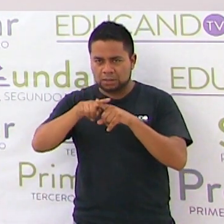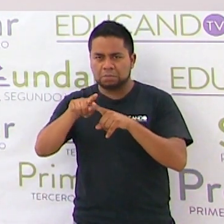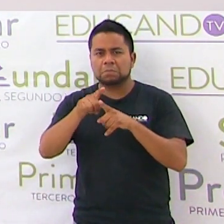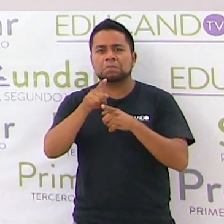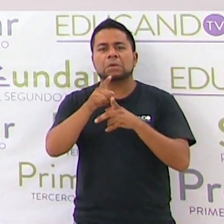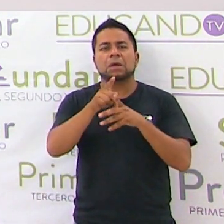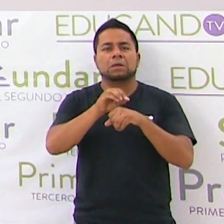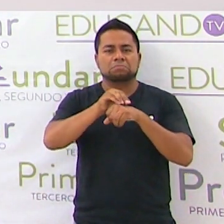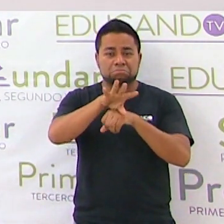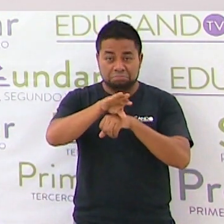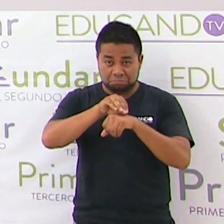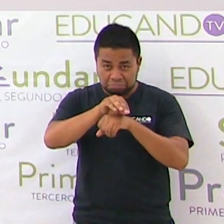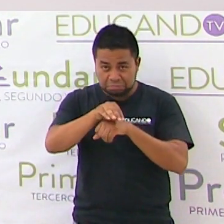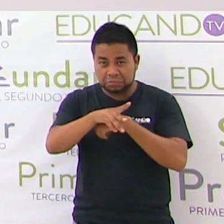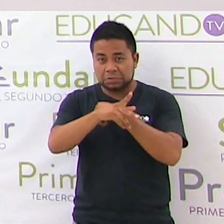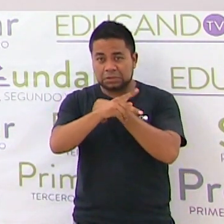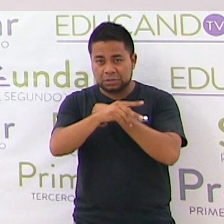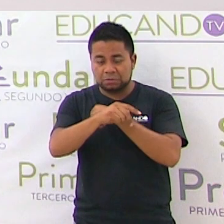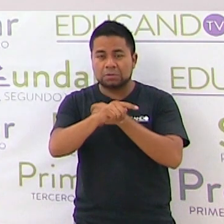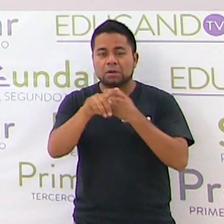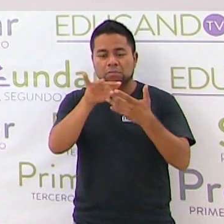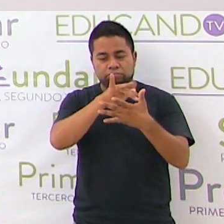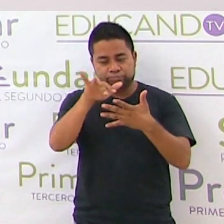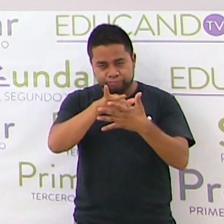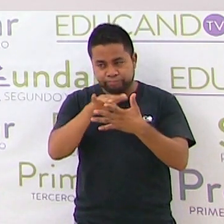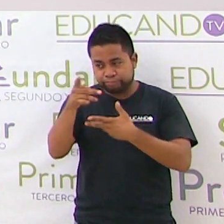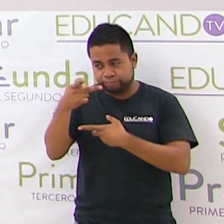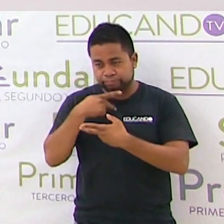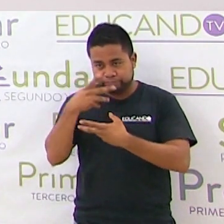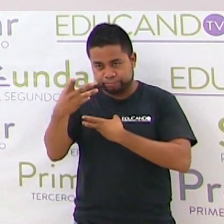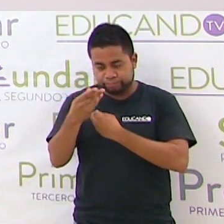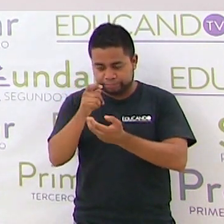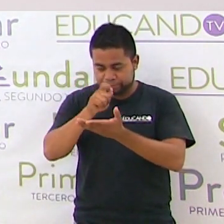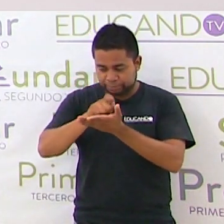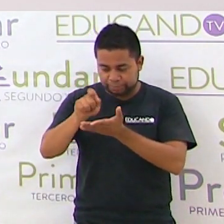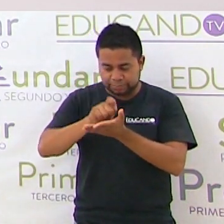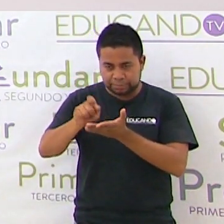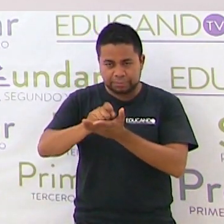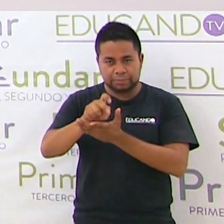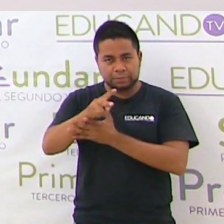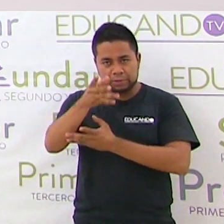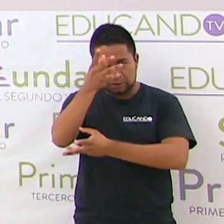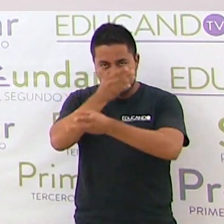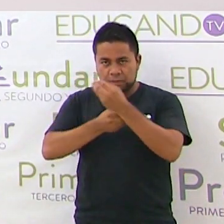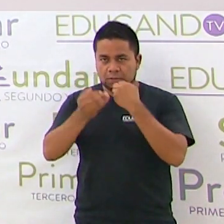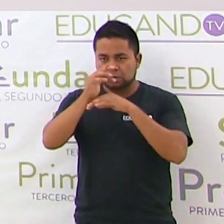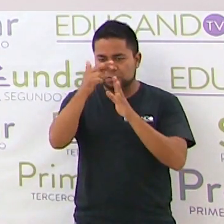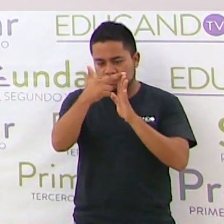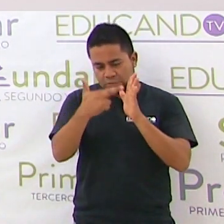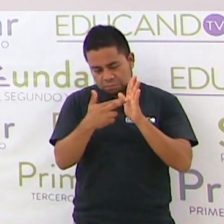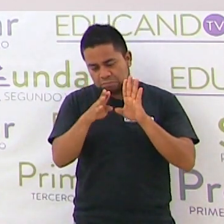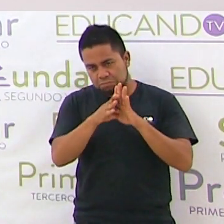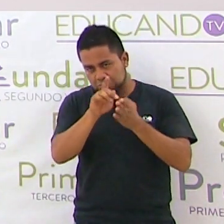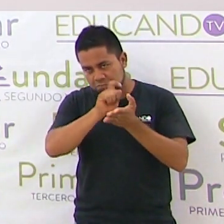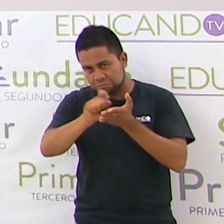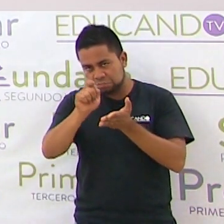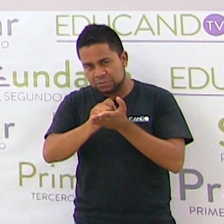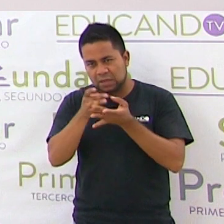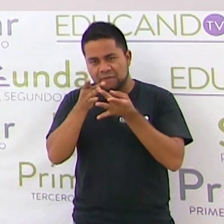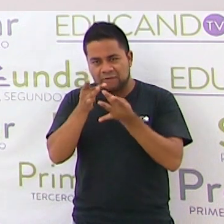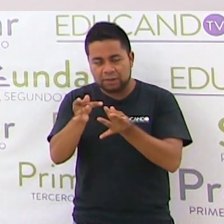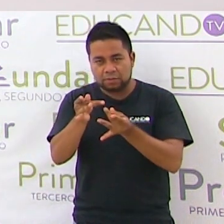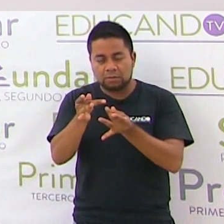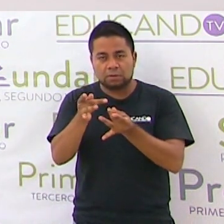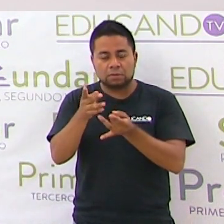hemos leído, hemos escrito juntos, hemos aprendido mucho sobre las reglas ortográficas, pero no